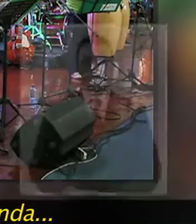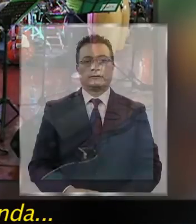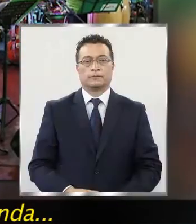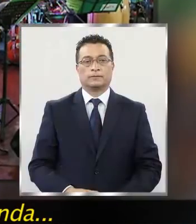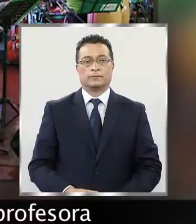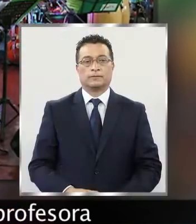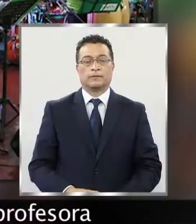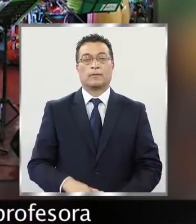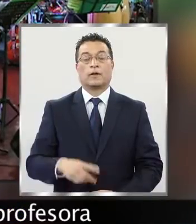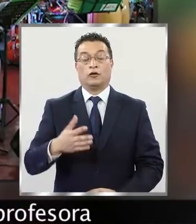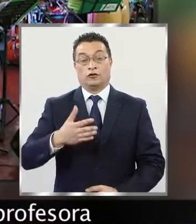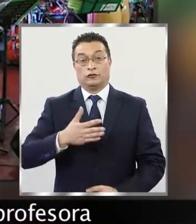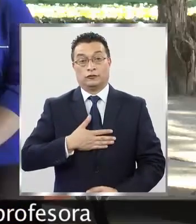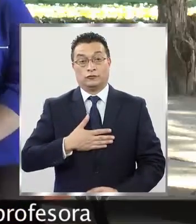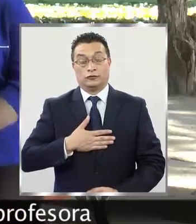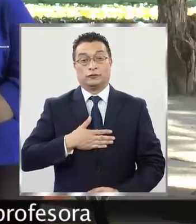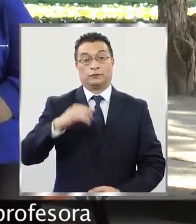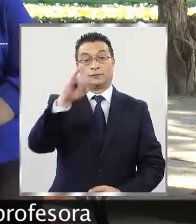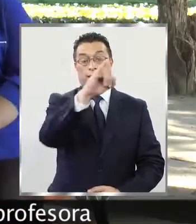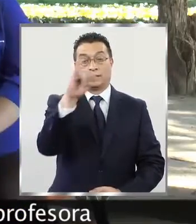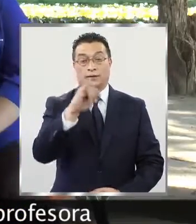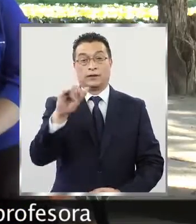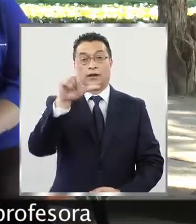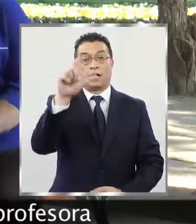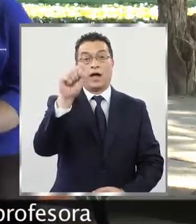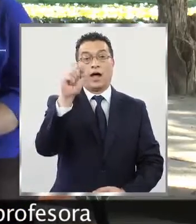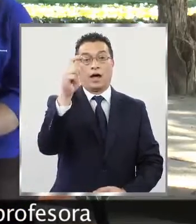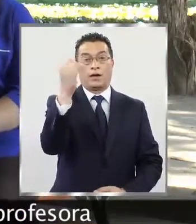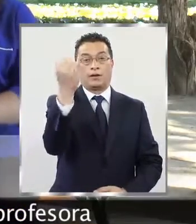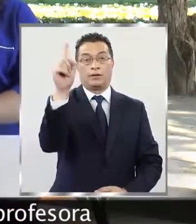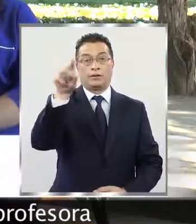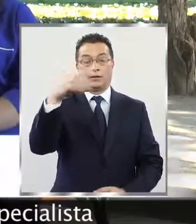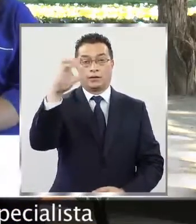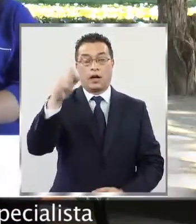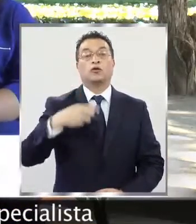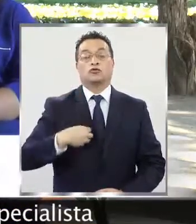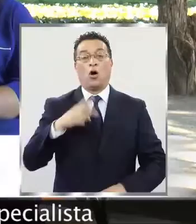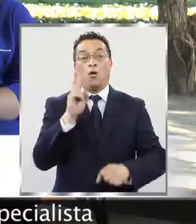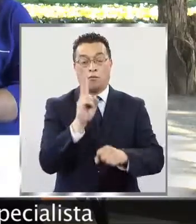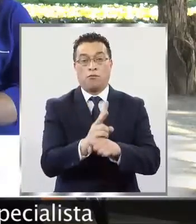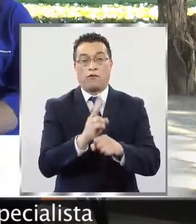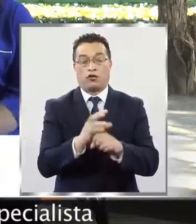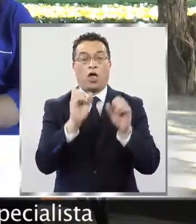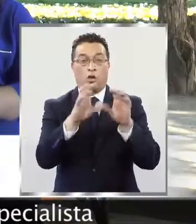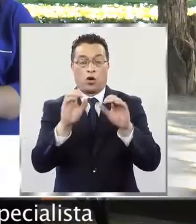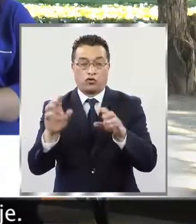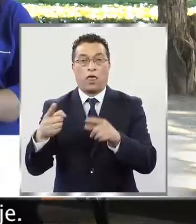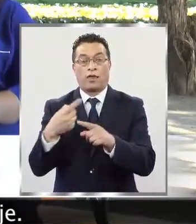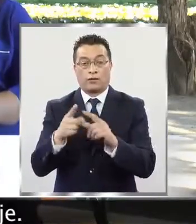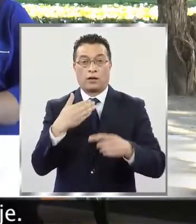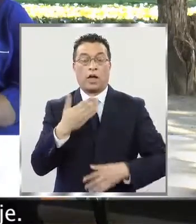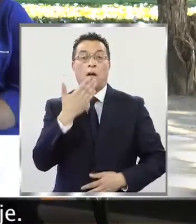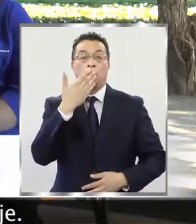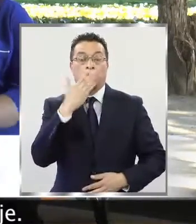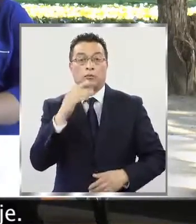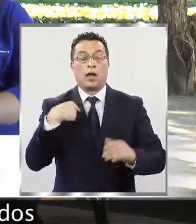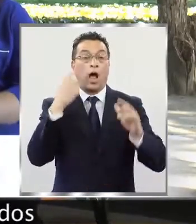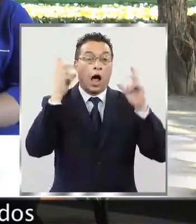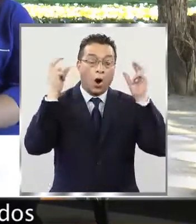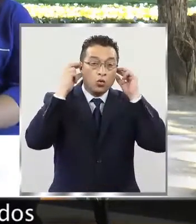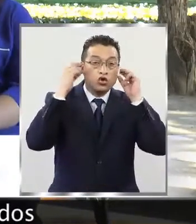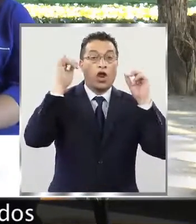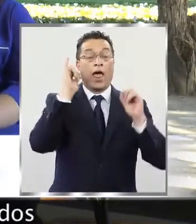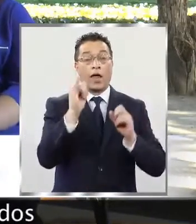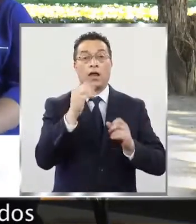Yo soy Slatiza Galvez, soy profesora de educación diferencial, especialista en audición y lenguaje,